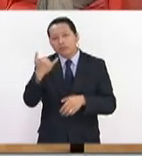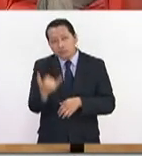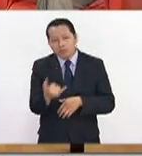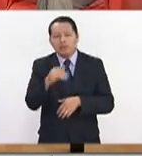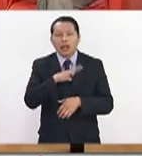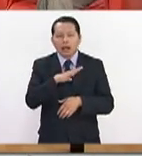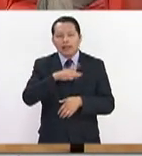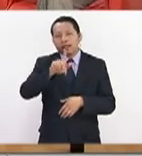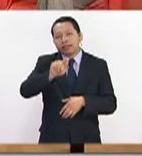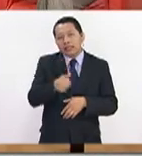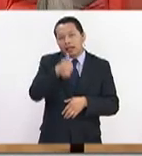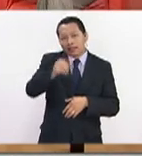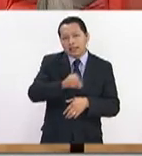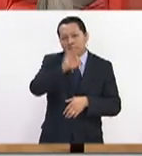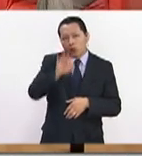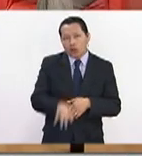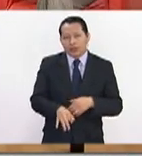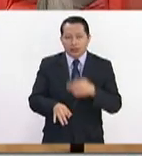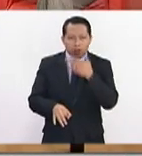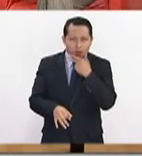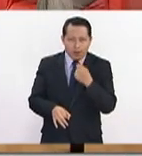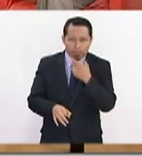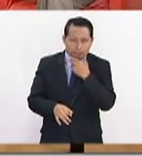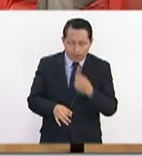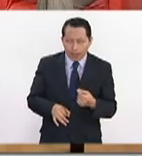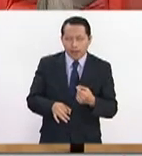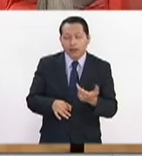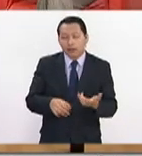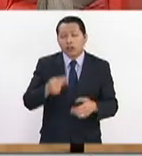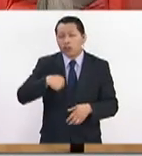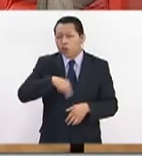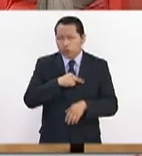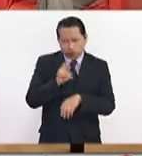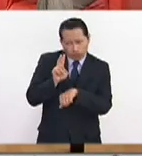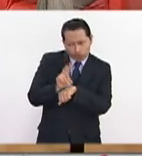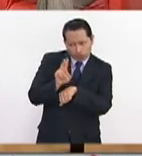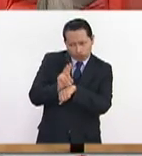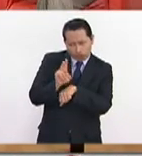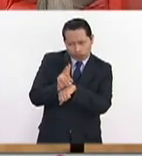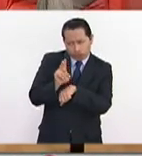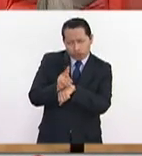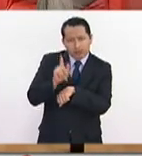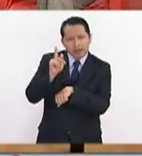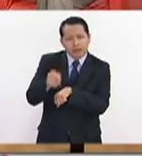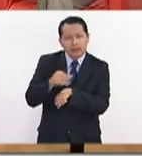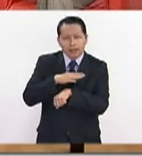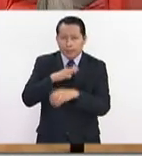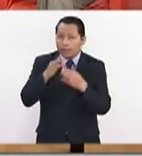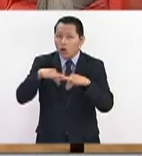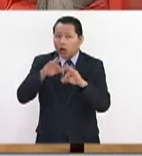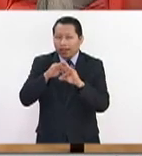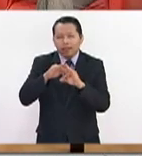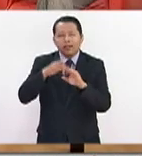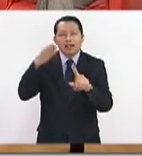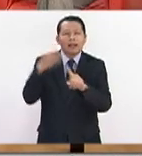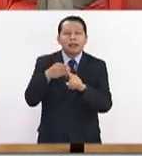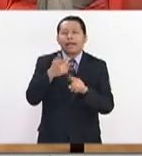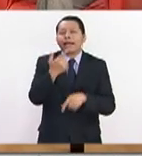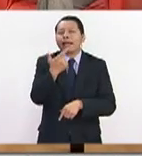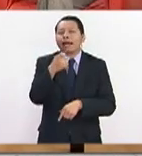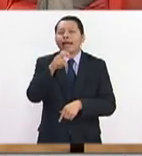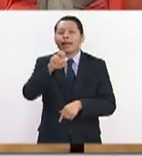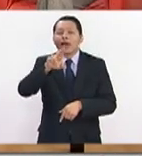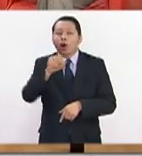pues un 76% de varones. Nosotros cuidamos mucho la situación de la perspectiva de género,